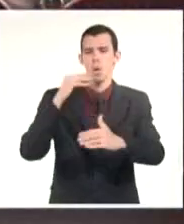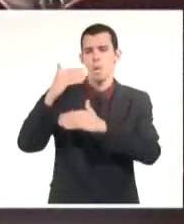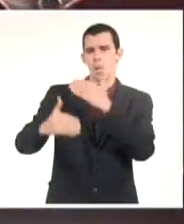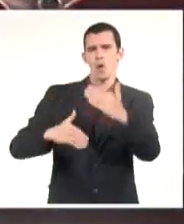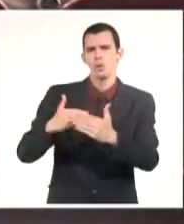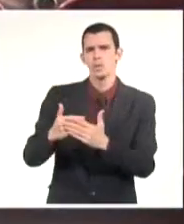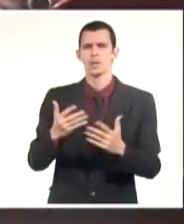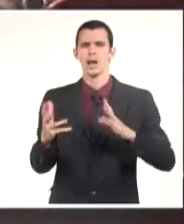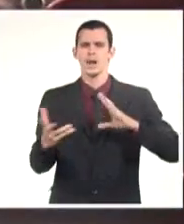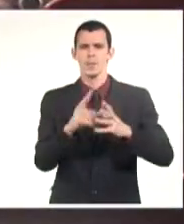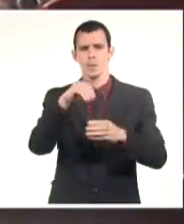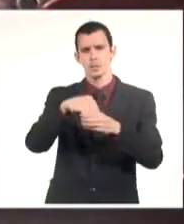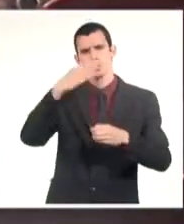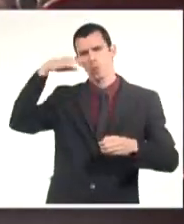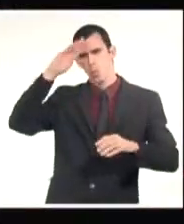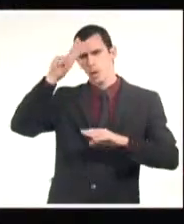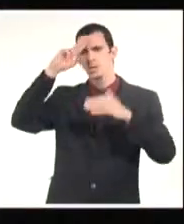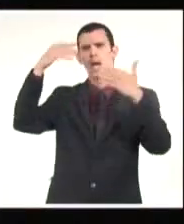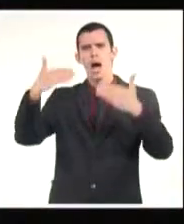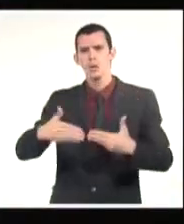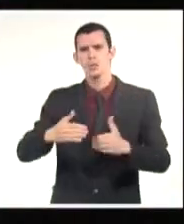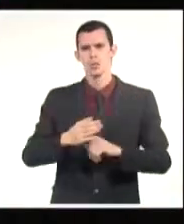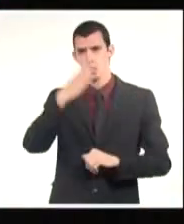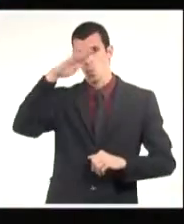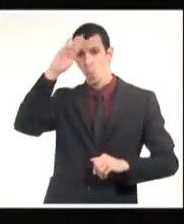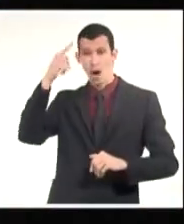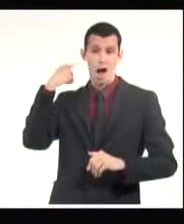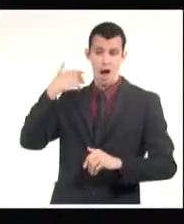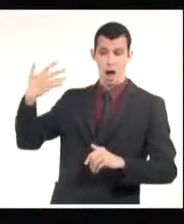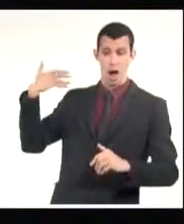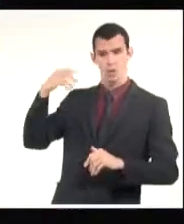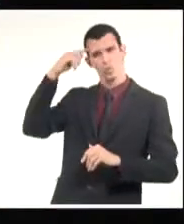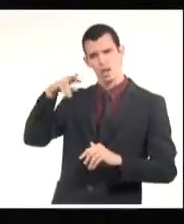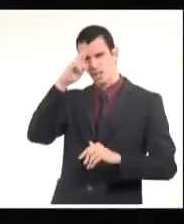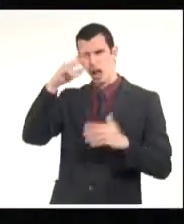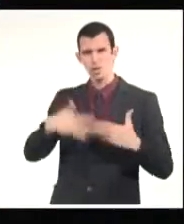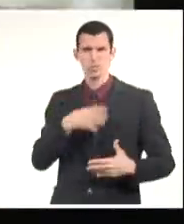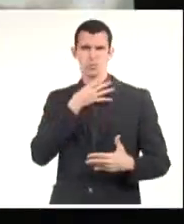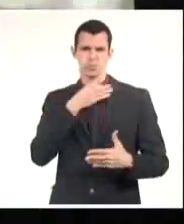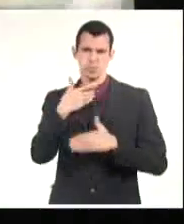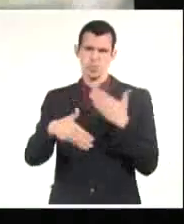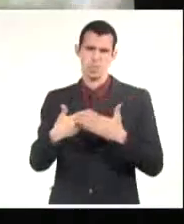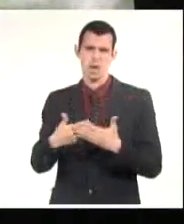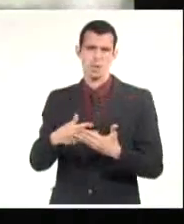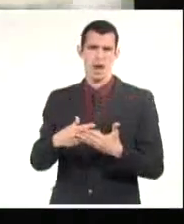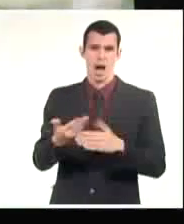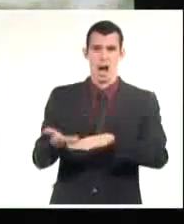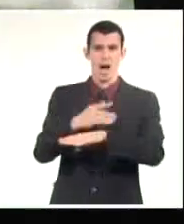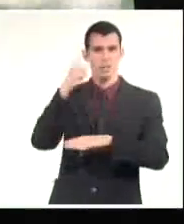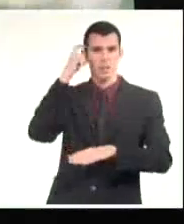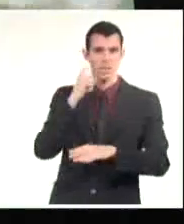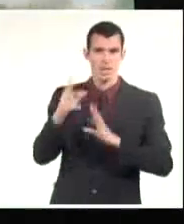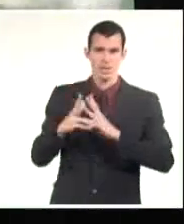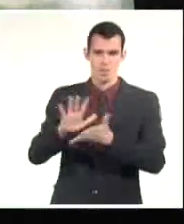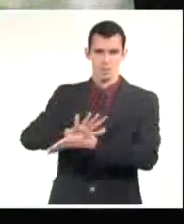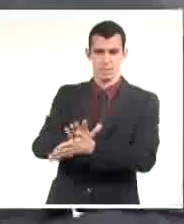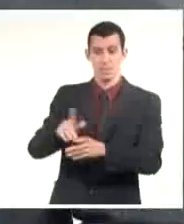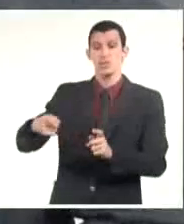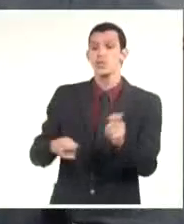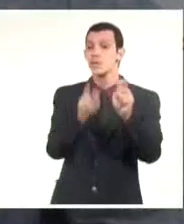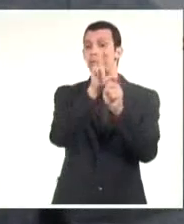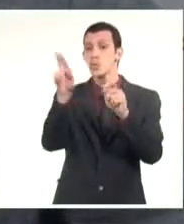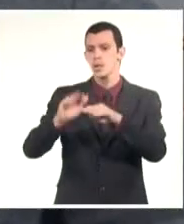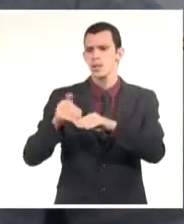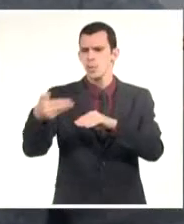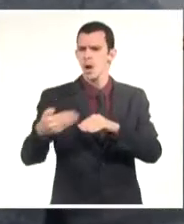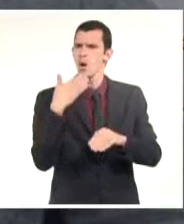del sistema cubano de salud pública, así como los retos que este asume. Almirante ofreció declaraciones a nuestro espacio.